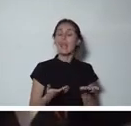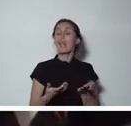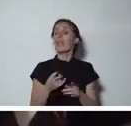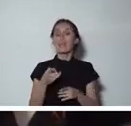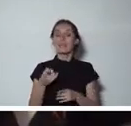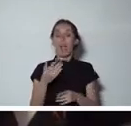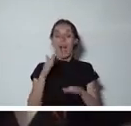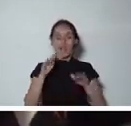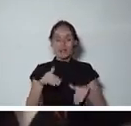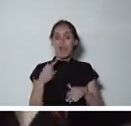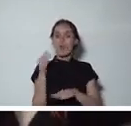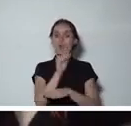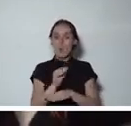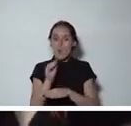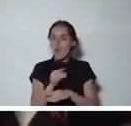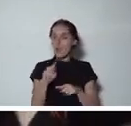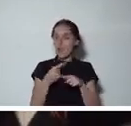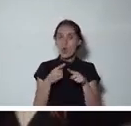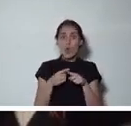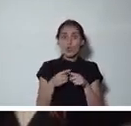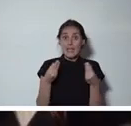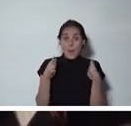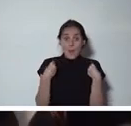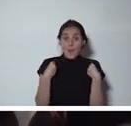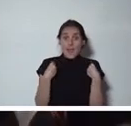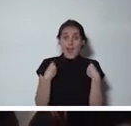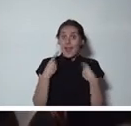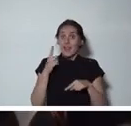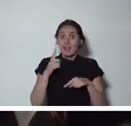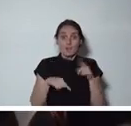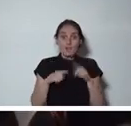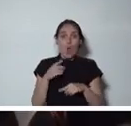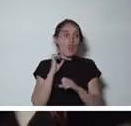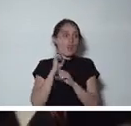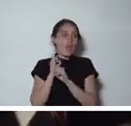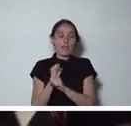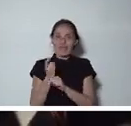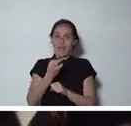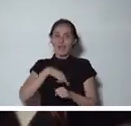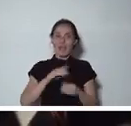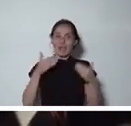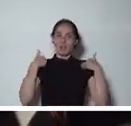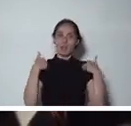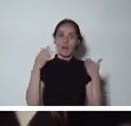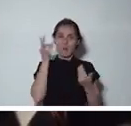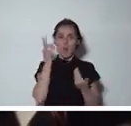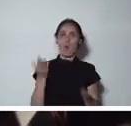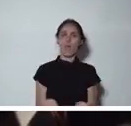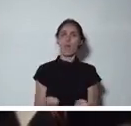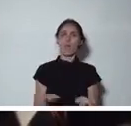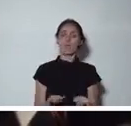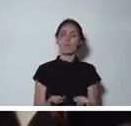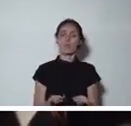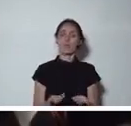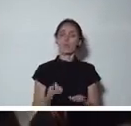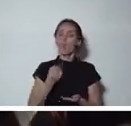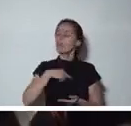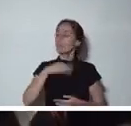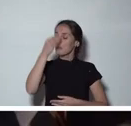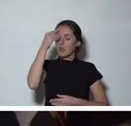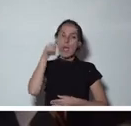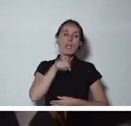valoradas que no son tenidas en cuenta que son invisibles O al menos lo eran hasta ahora para buena parte de la sociedad vivimos una profunda